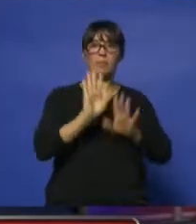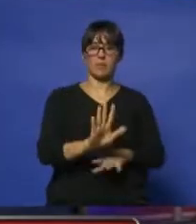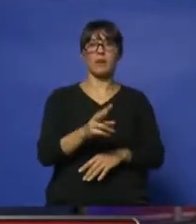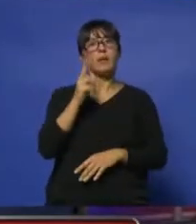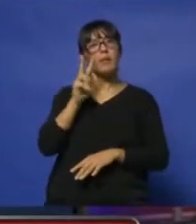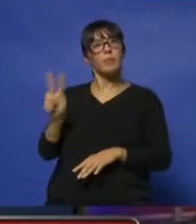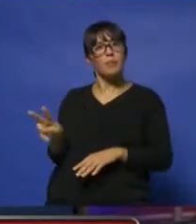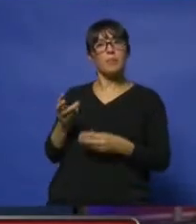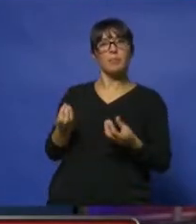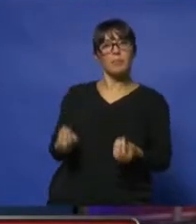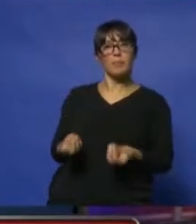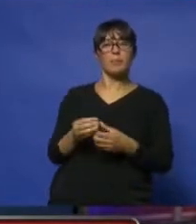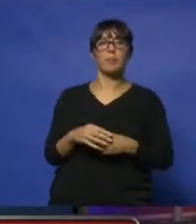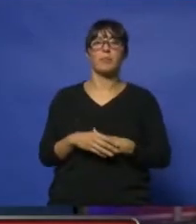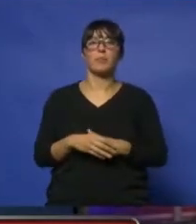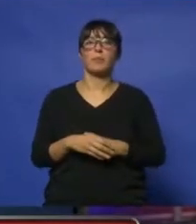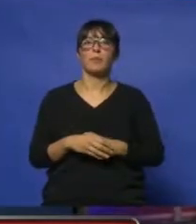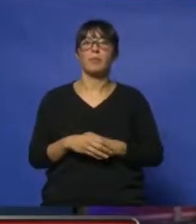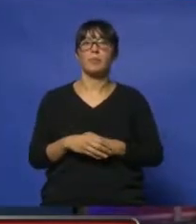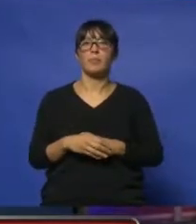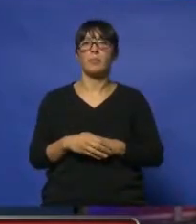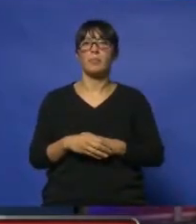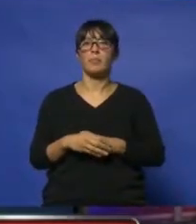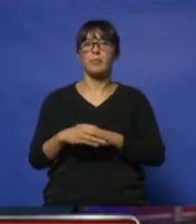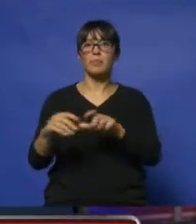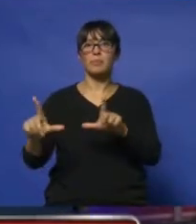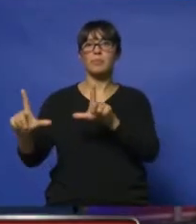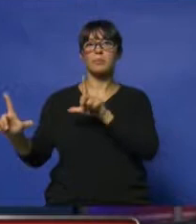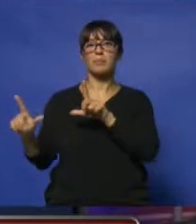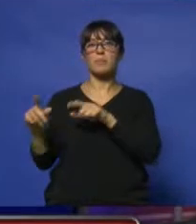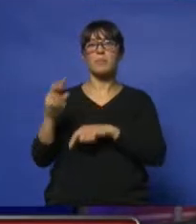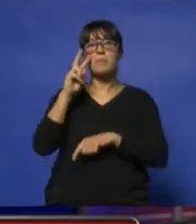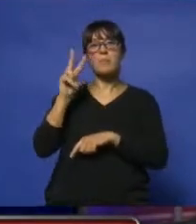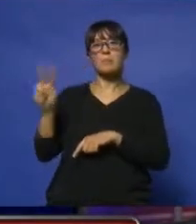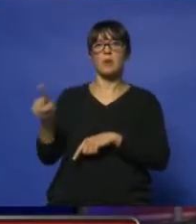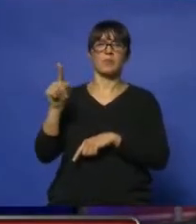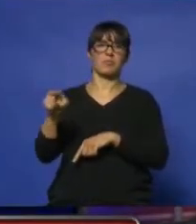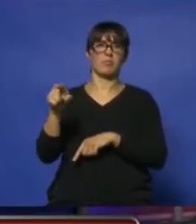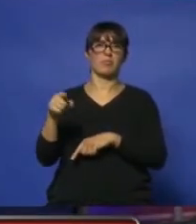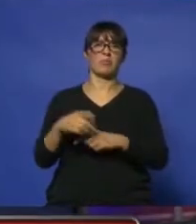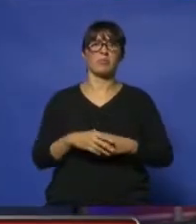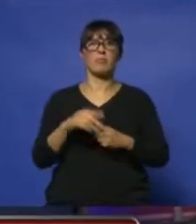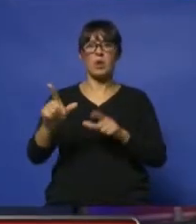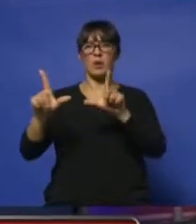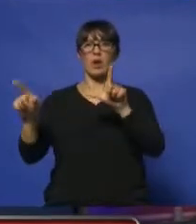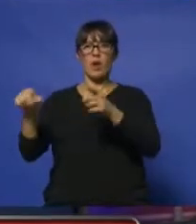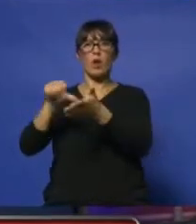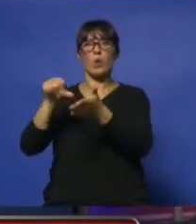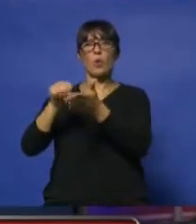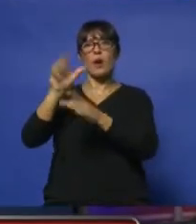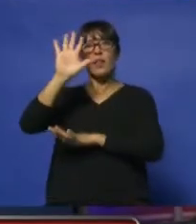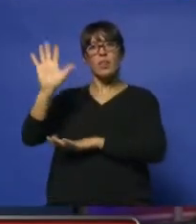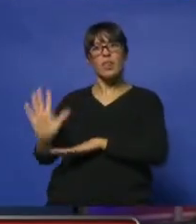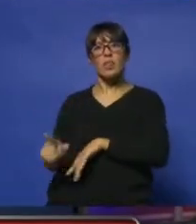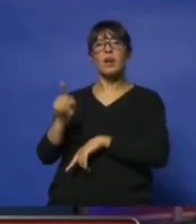Sí. Allí estamos mirando, está lo que se está armando para Lula Díaz, que es, bueno, se va. Impresionante. Es impresionante en uno de los estudios la escenografía. Bueno, de